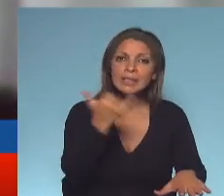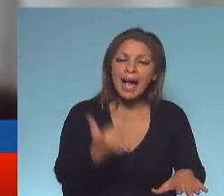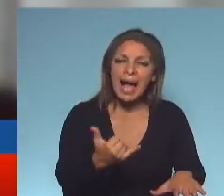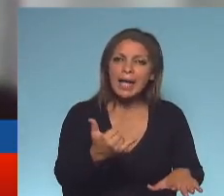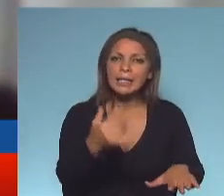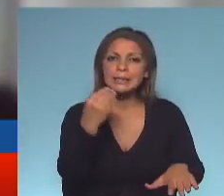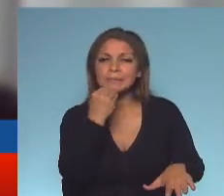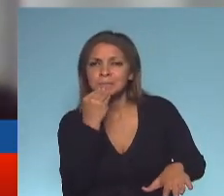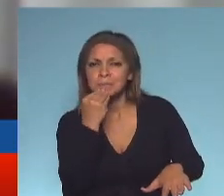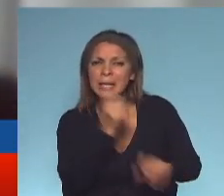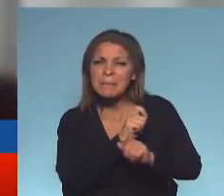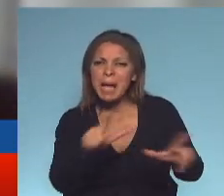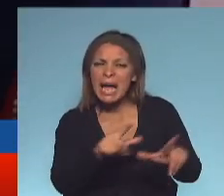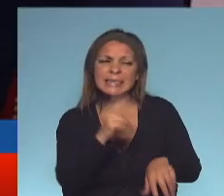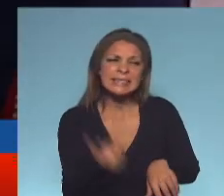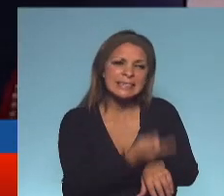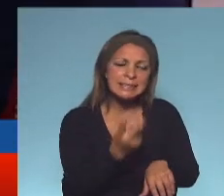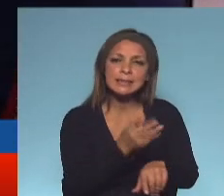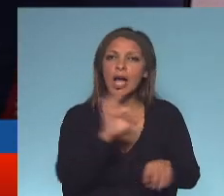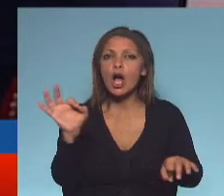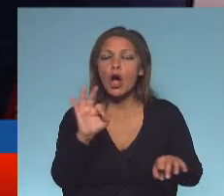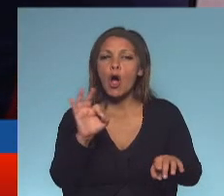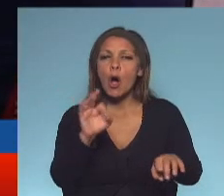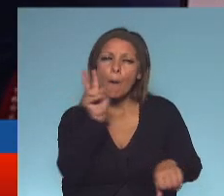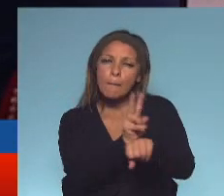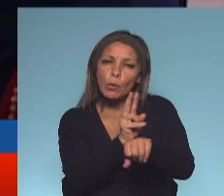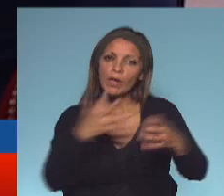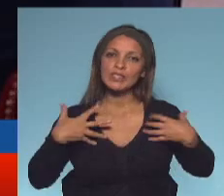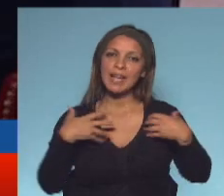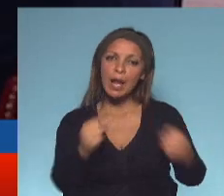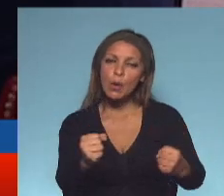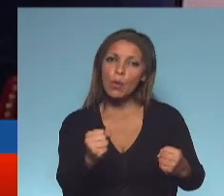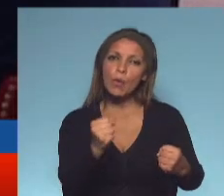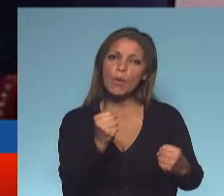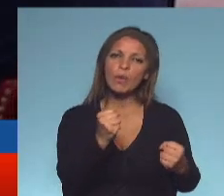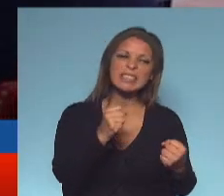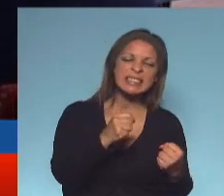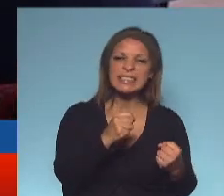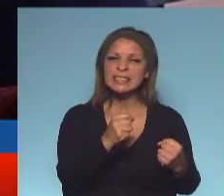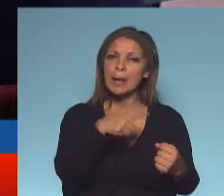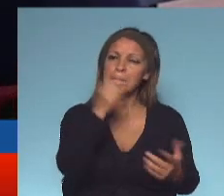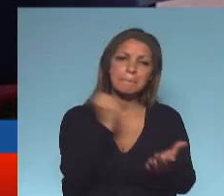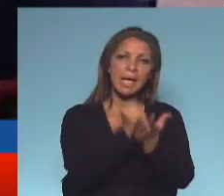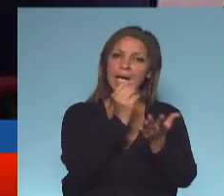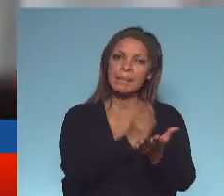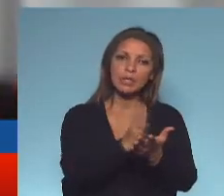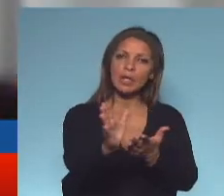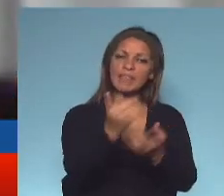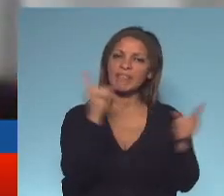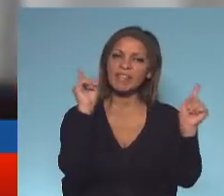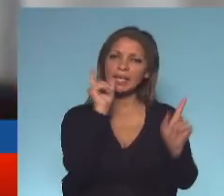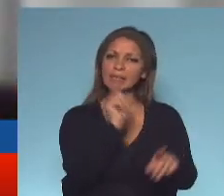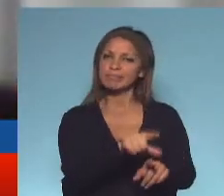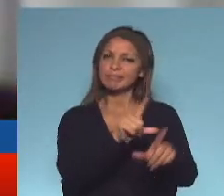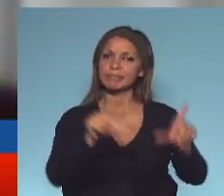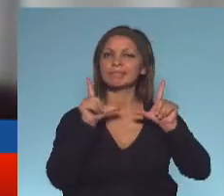en su alimentación o en su atención sanitaria, los condena para toda la vida a ser distintos